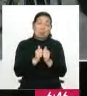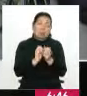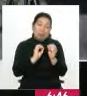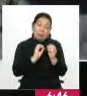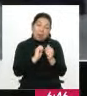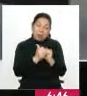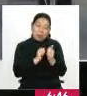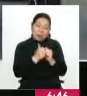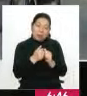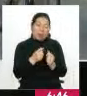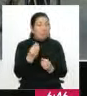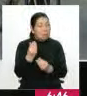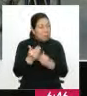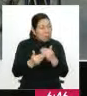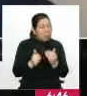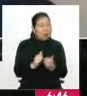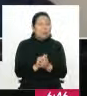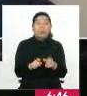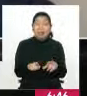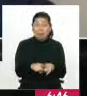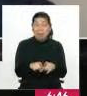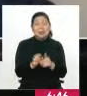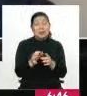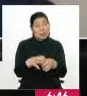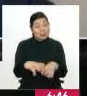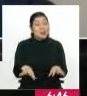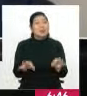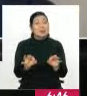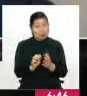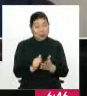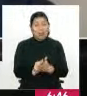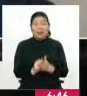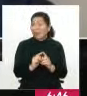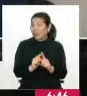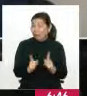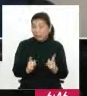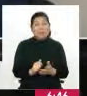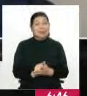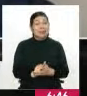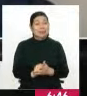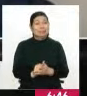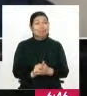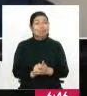poco a Claro, poco. nuestro sistema sanitario también es distinto, ¿no?